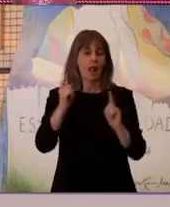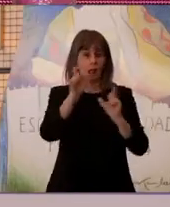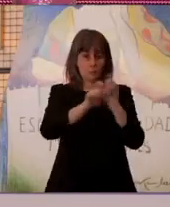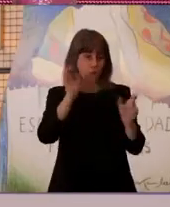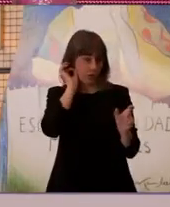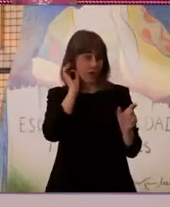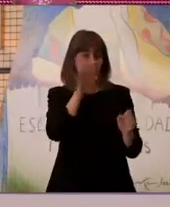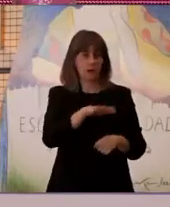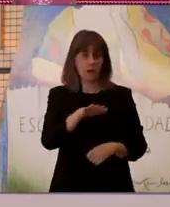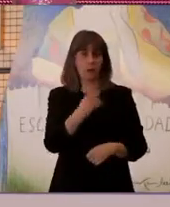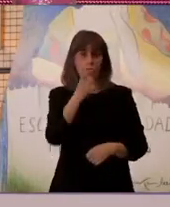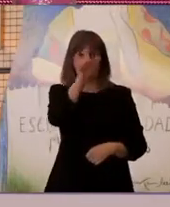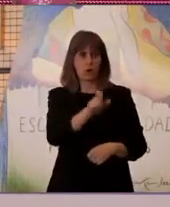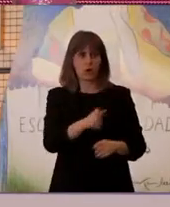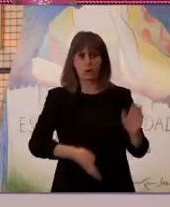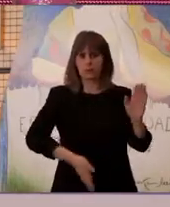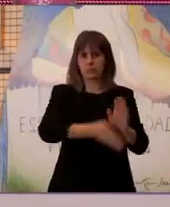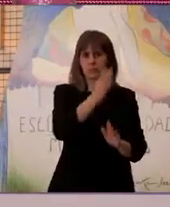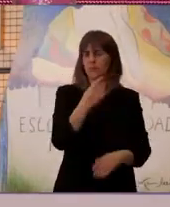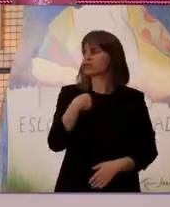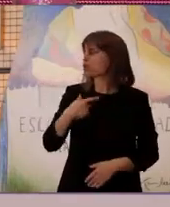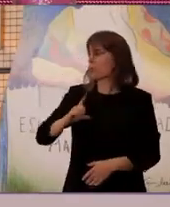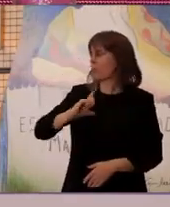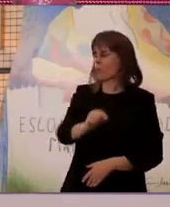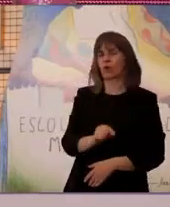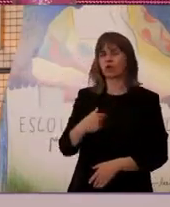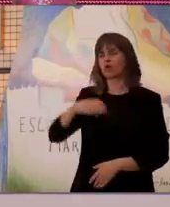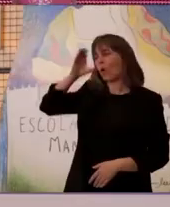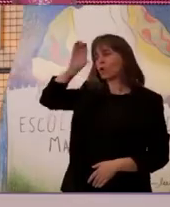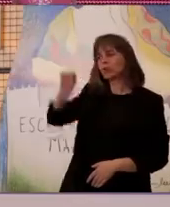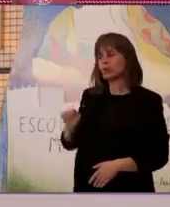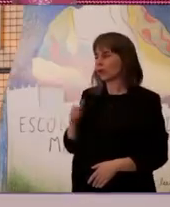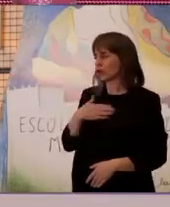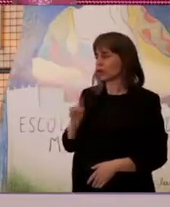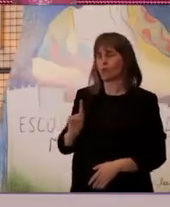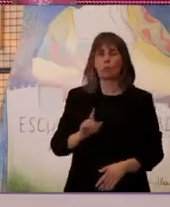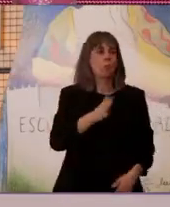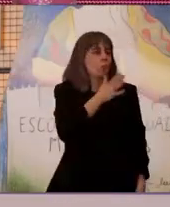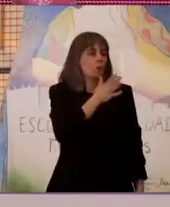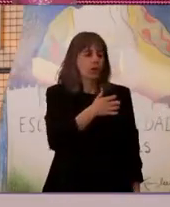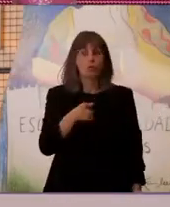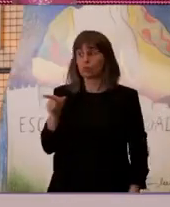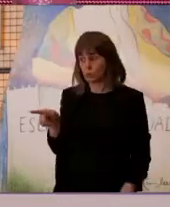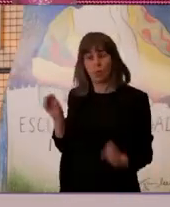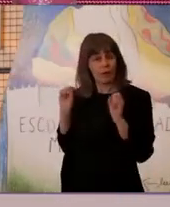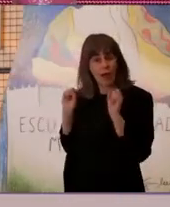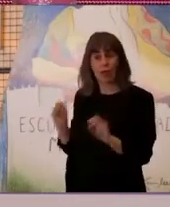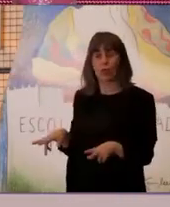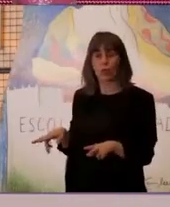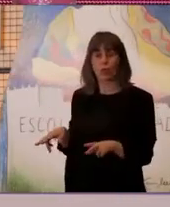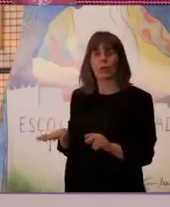no quiero oírte porque dice tienes toda la razón pero si yo